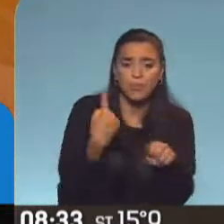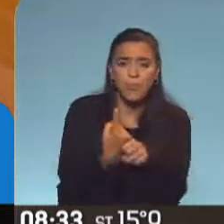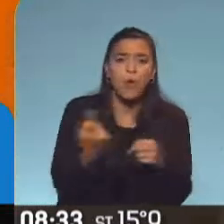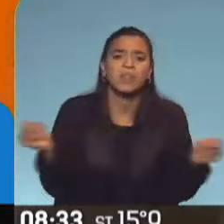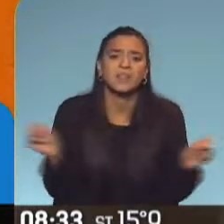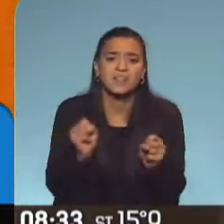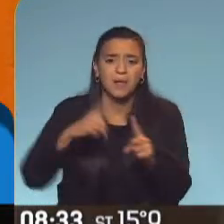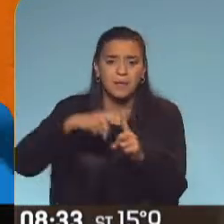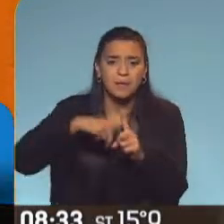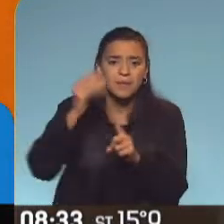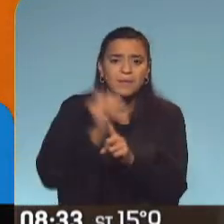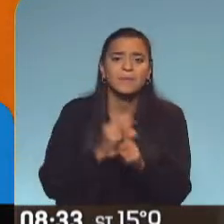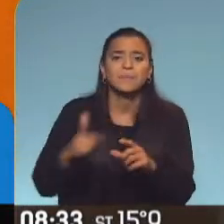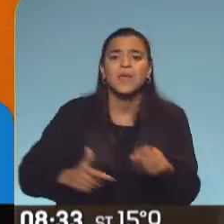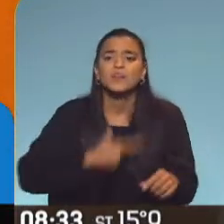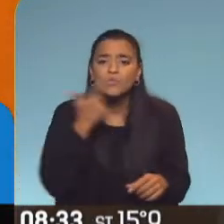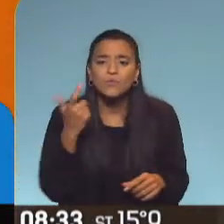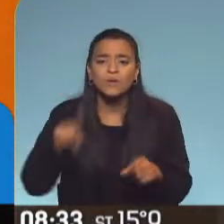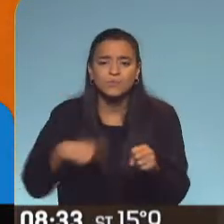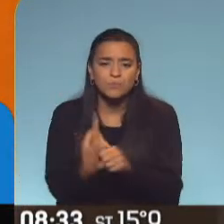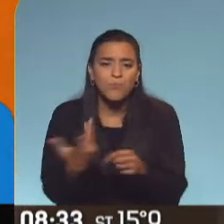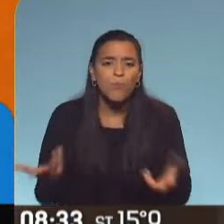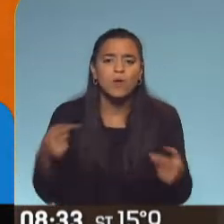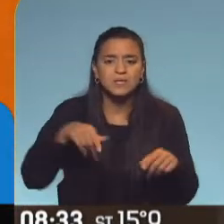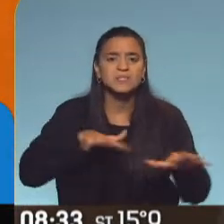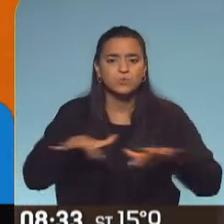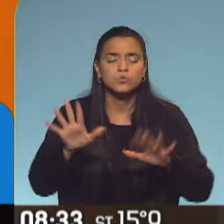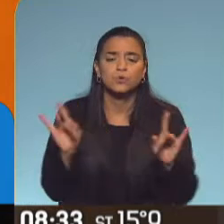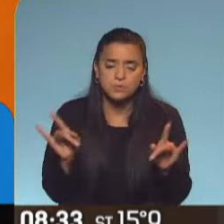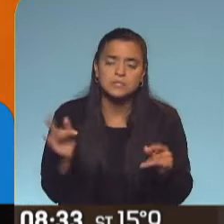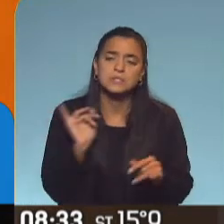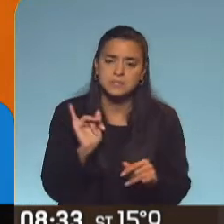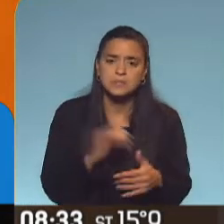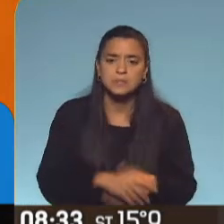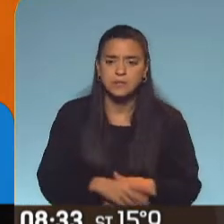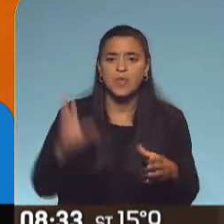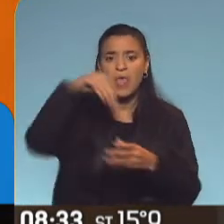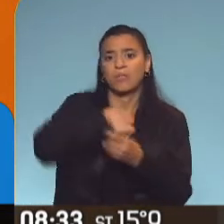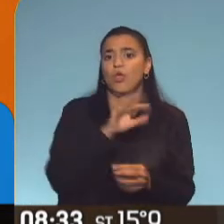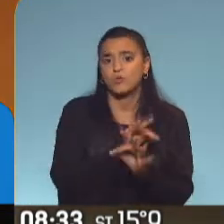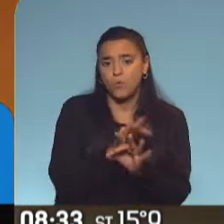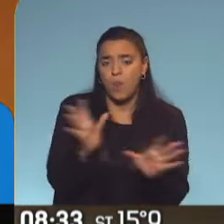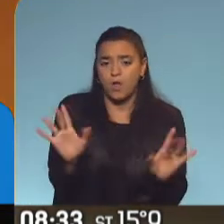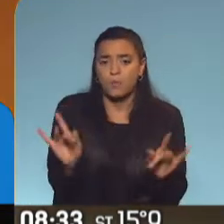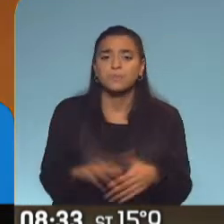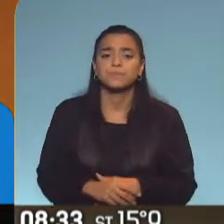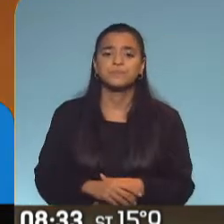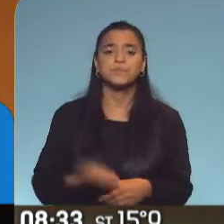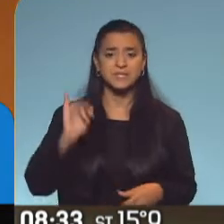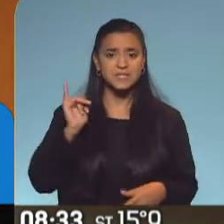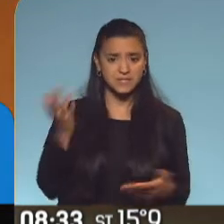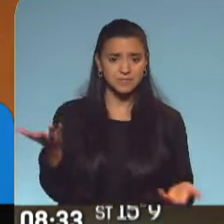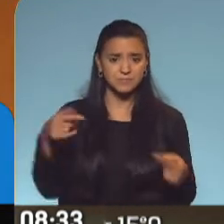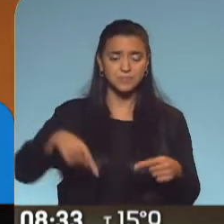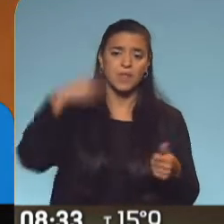temperaturas, no se pueden encender las estufas. Digamos, va a ser una situación complicada el invierno dentro de las escuelas. Va a ser, y también en